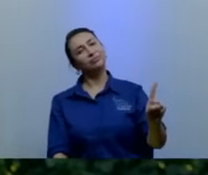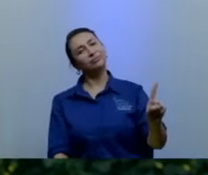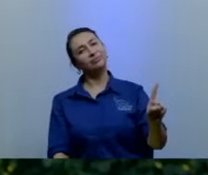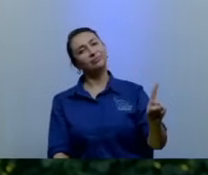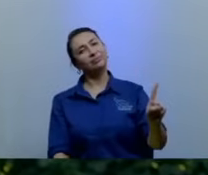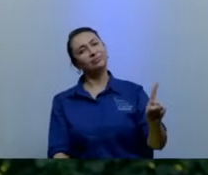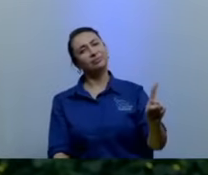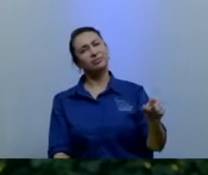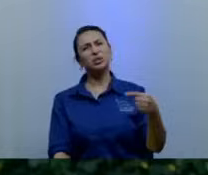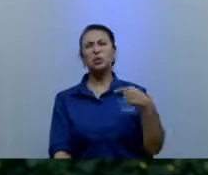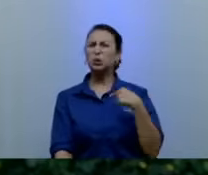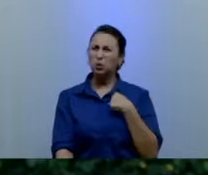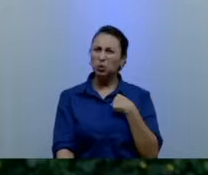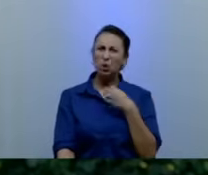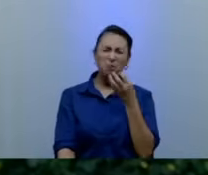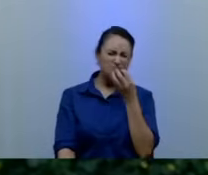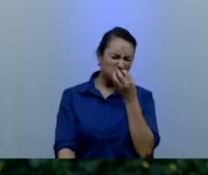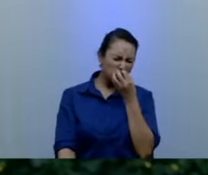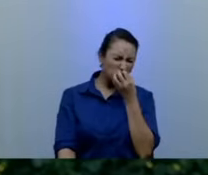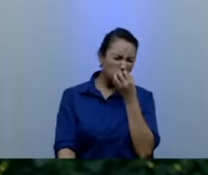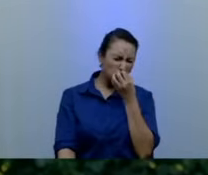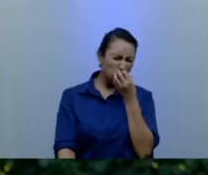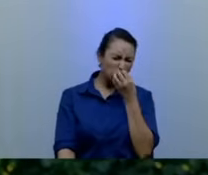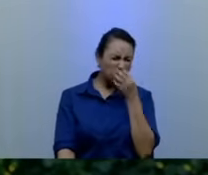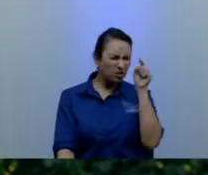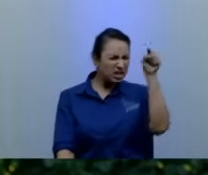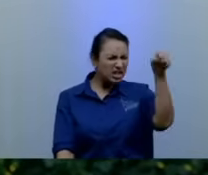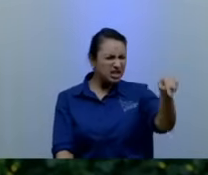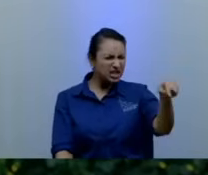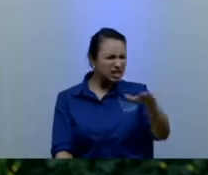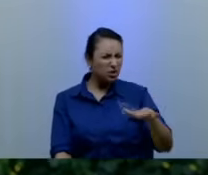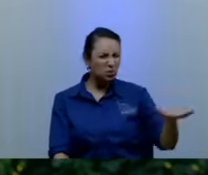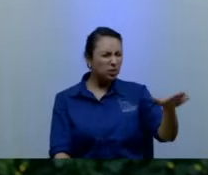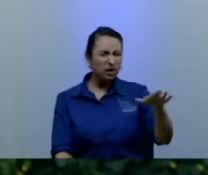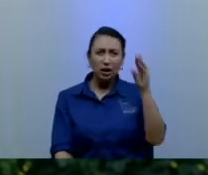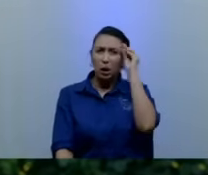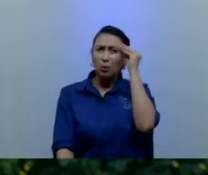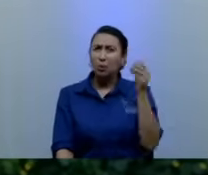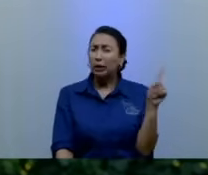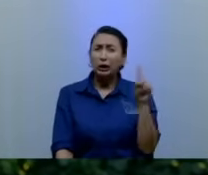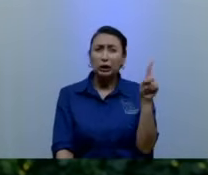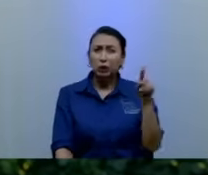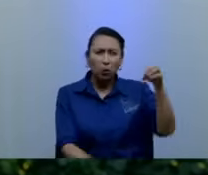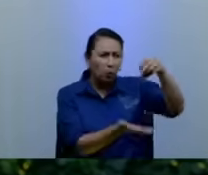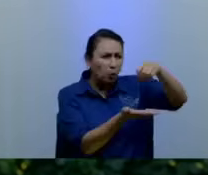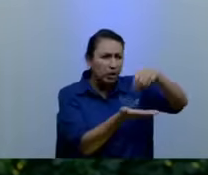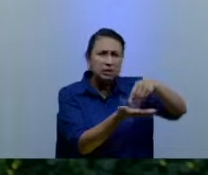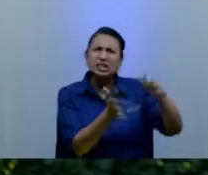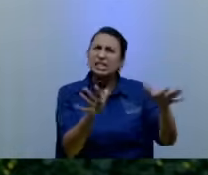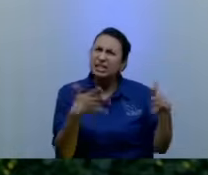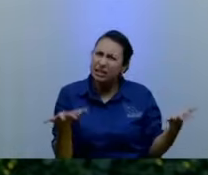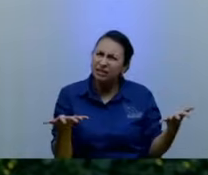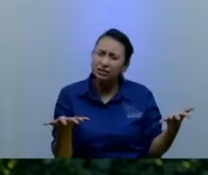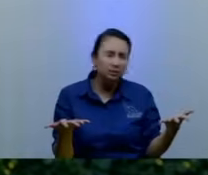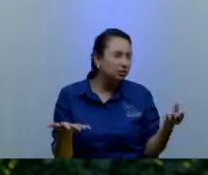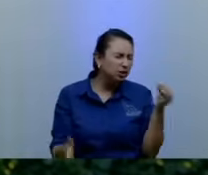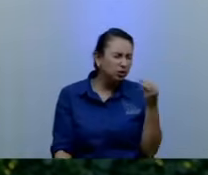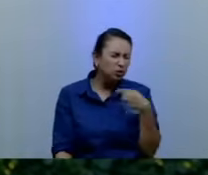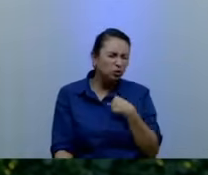en donde me da cólera cada vez que me siento a la mesa. Porque no hay sal. Por ley no hay sal.